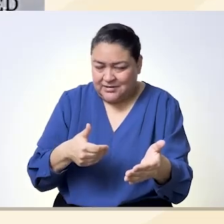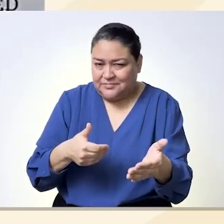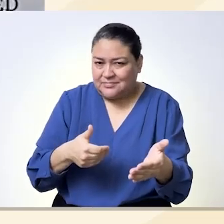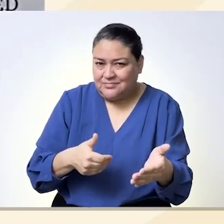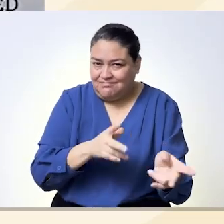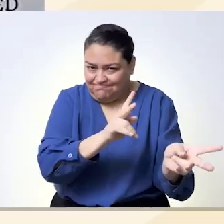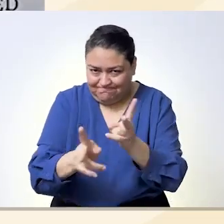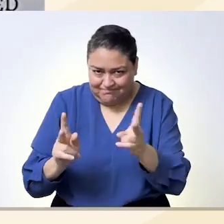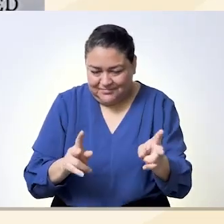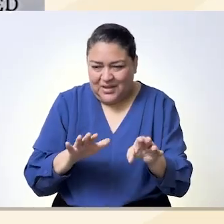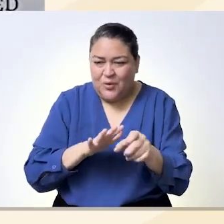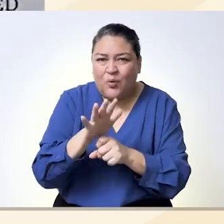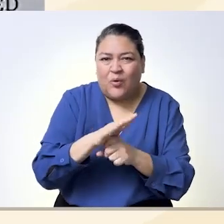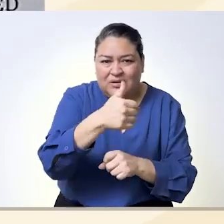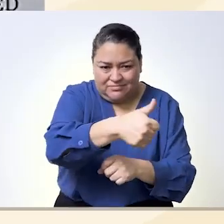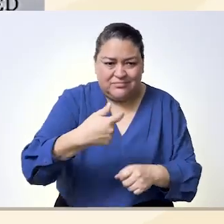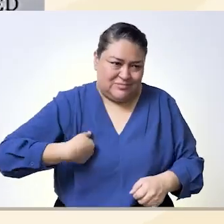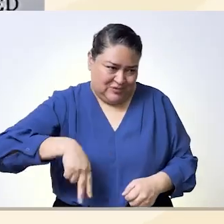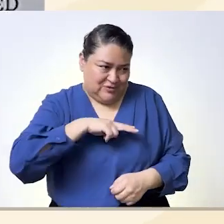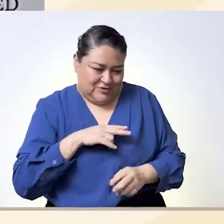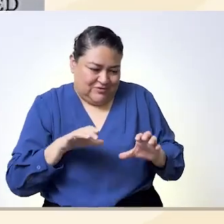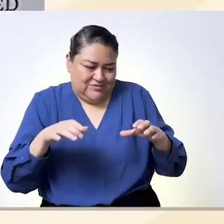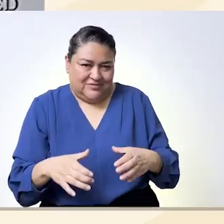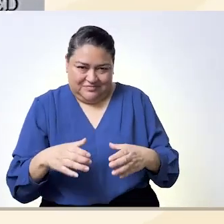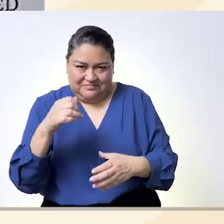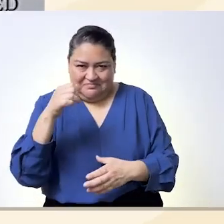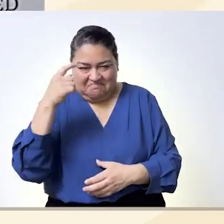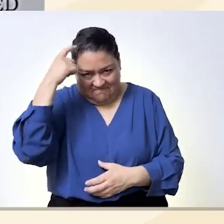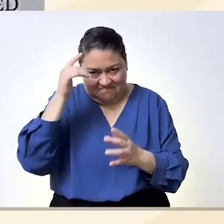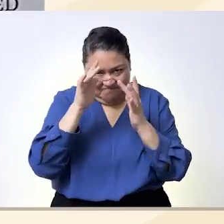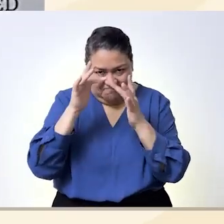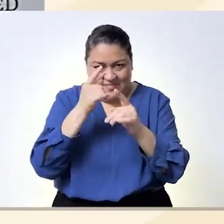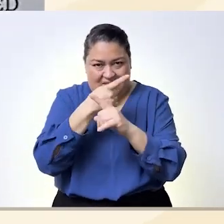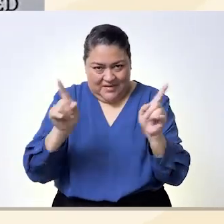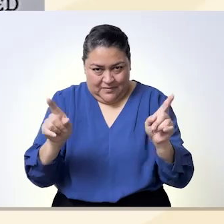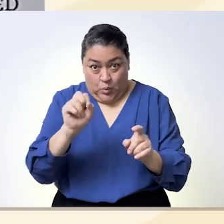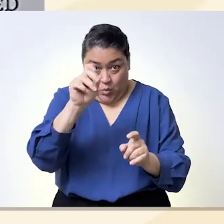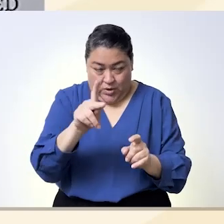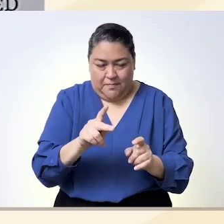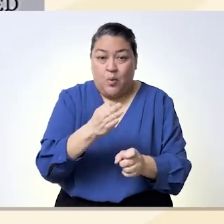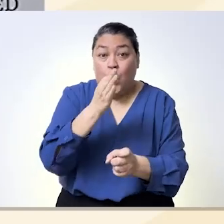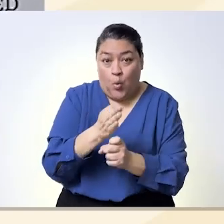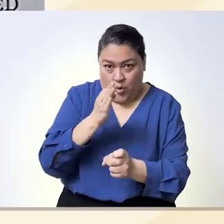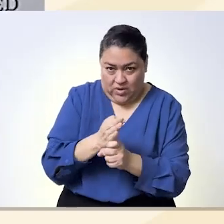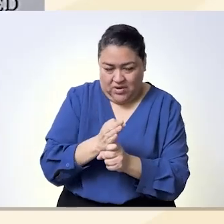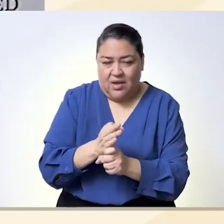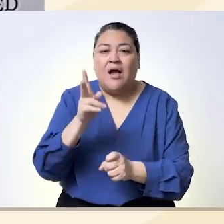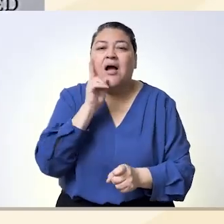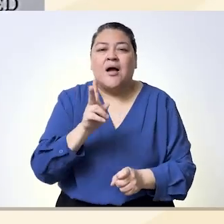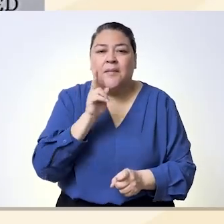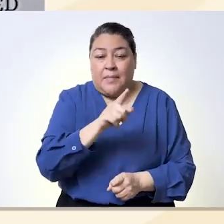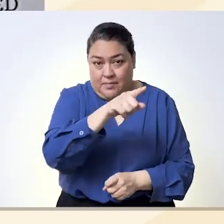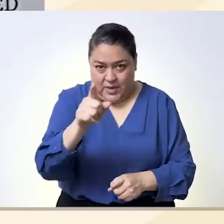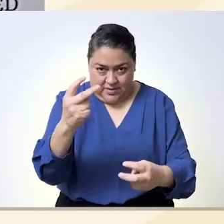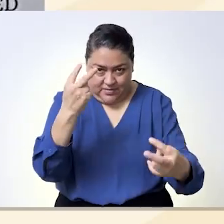de pasar a ese ejercicio de poder y hablar de dificultades que vivimos las personas y los colectivos neurodivergentes, vamos a hacer un ejercicio